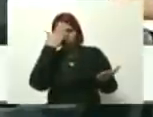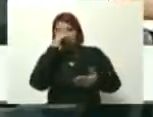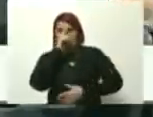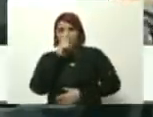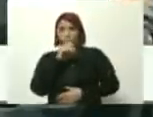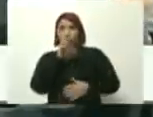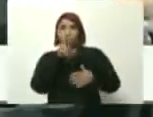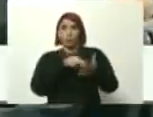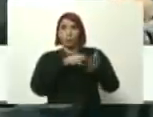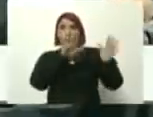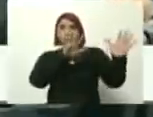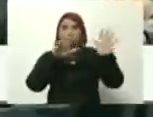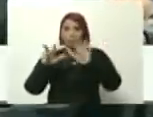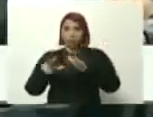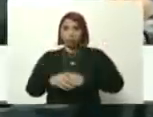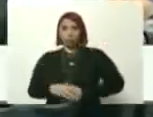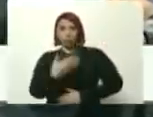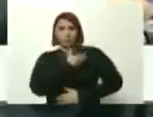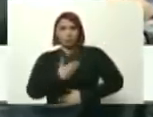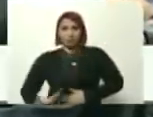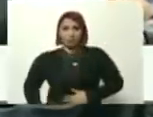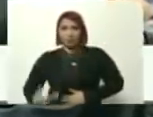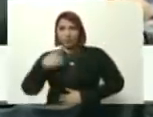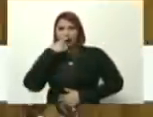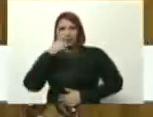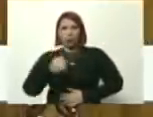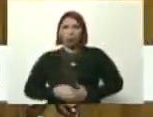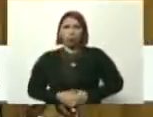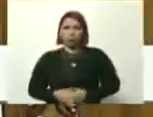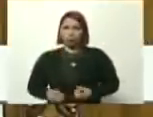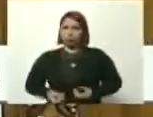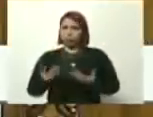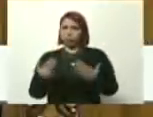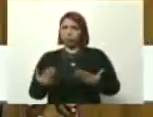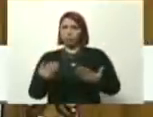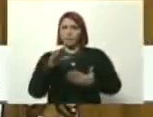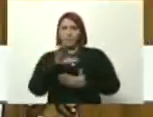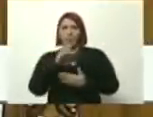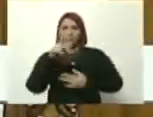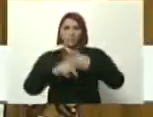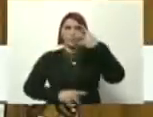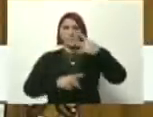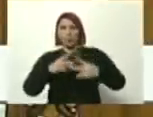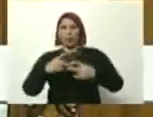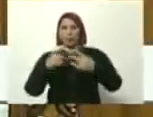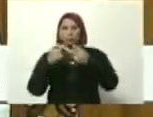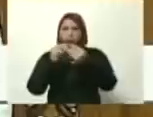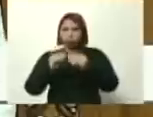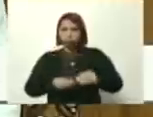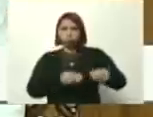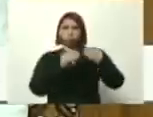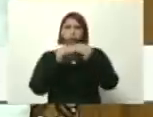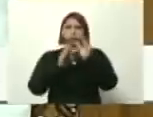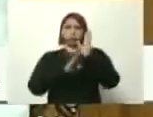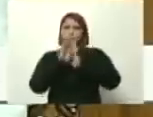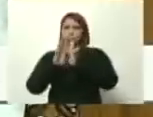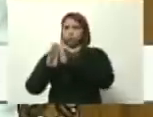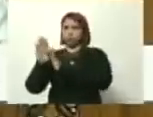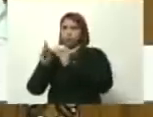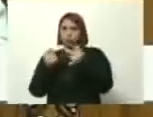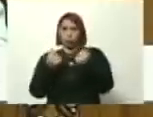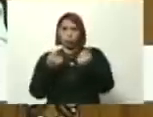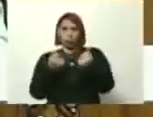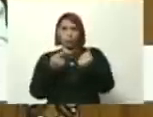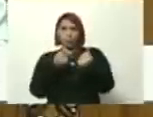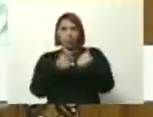2018 el presidente Nicolás Maduro lanzó al país el programa de recuperación y crecimiento económico.